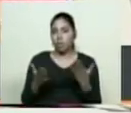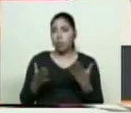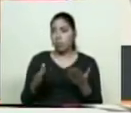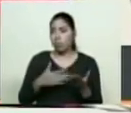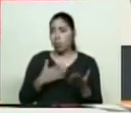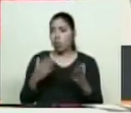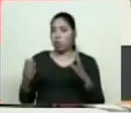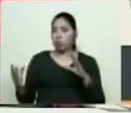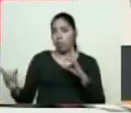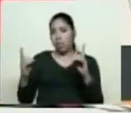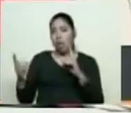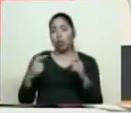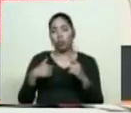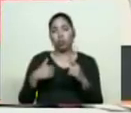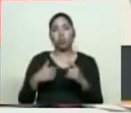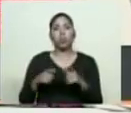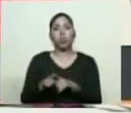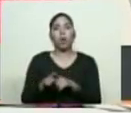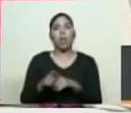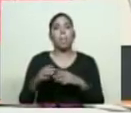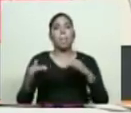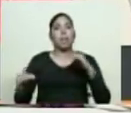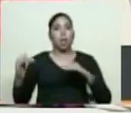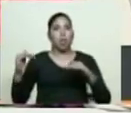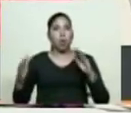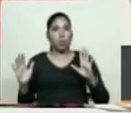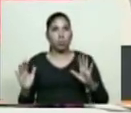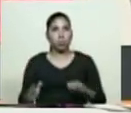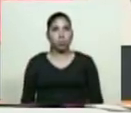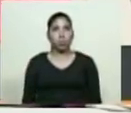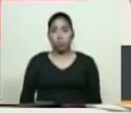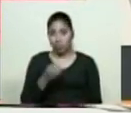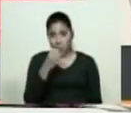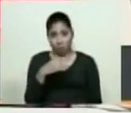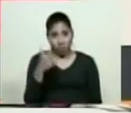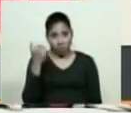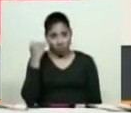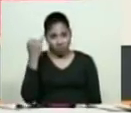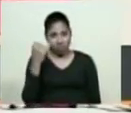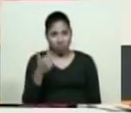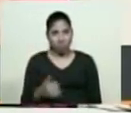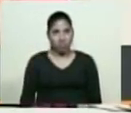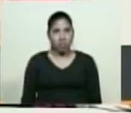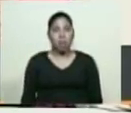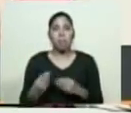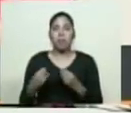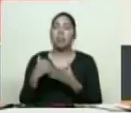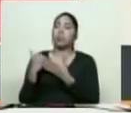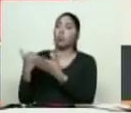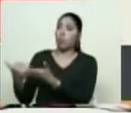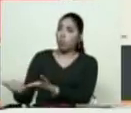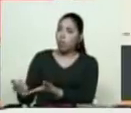ofrecí de mediador. Sería bueno, ¿verdad? Sería bueno. Para ayudarlo, ¿vale? Porque